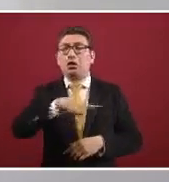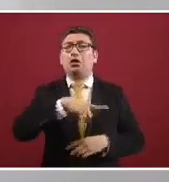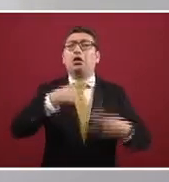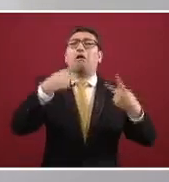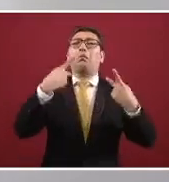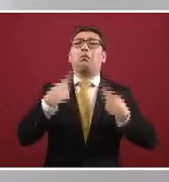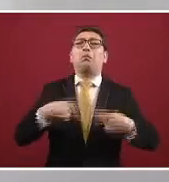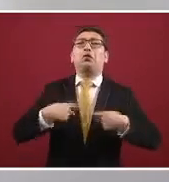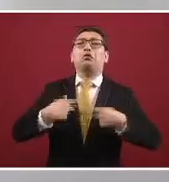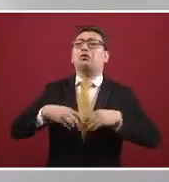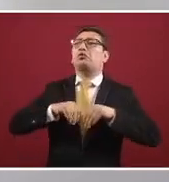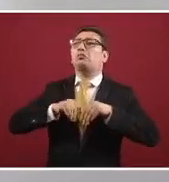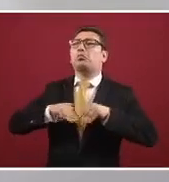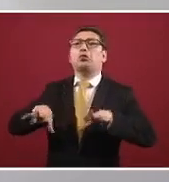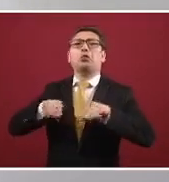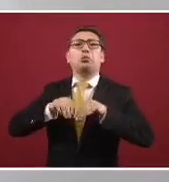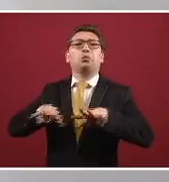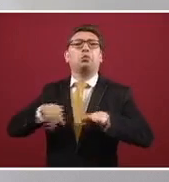mucho más